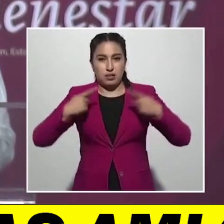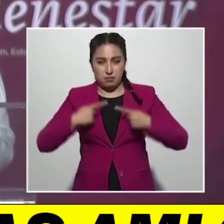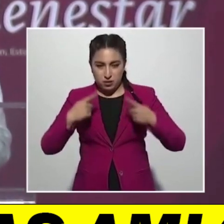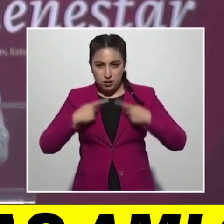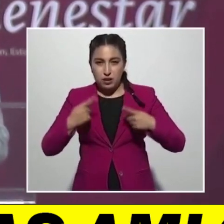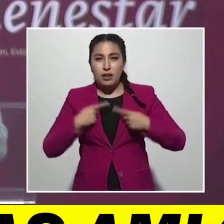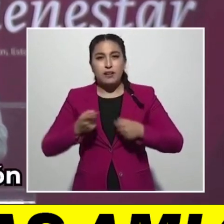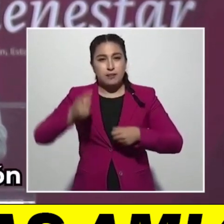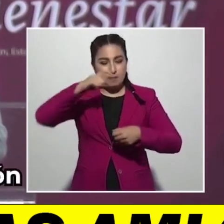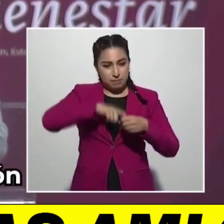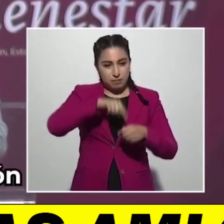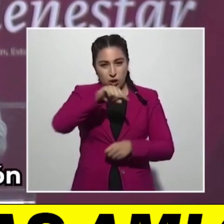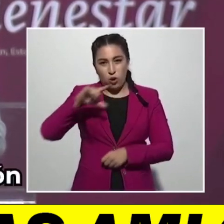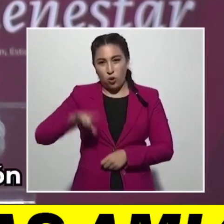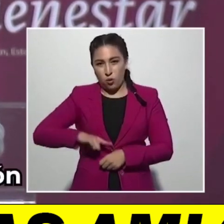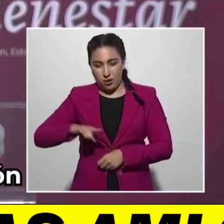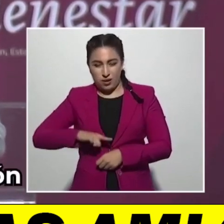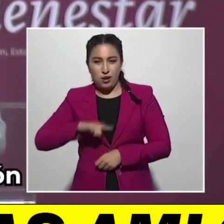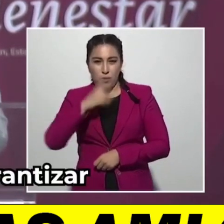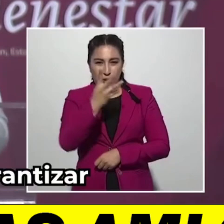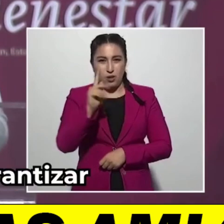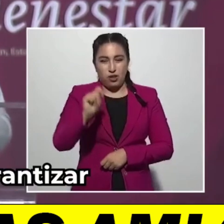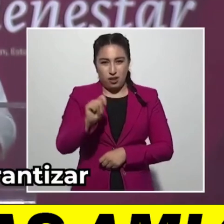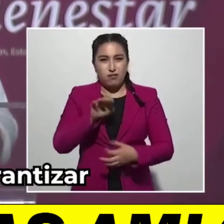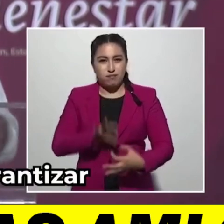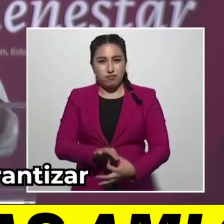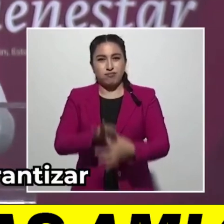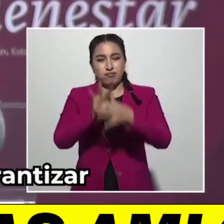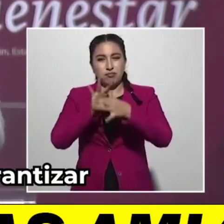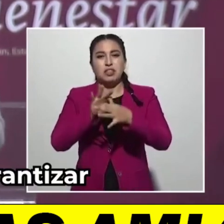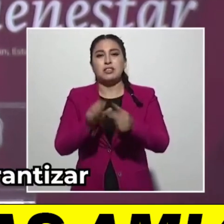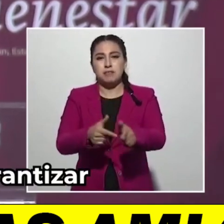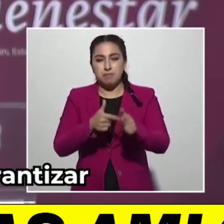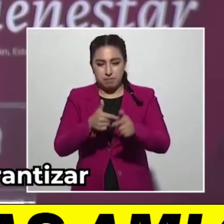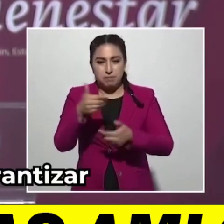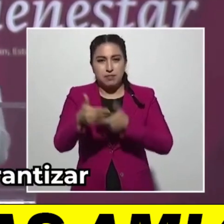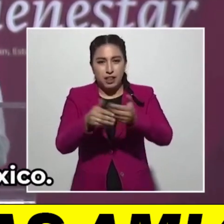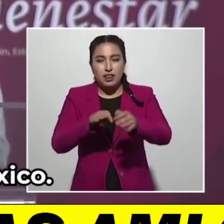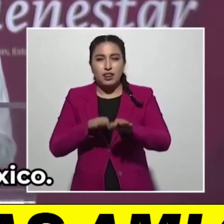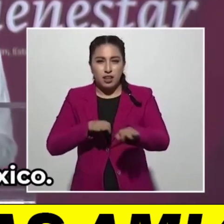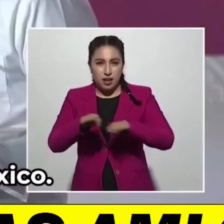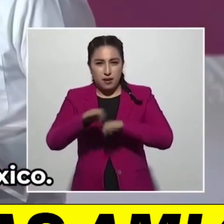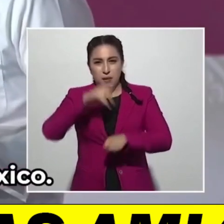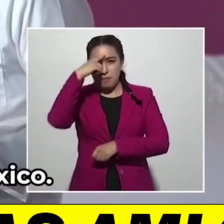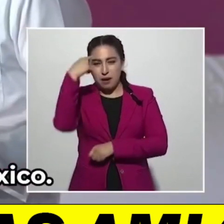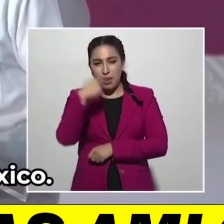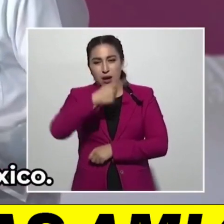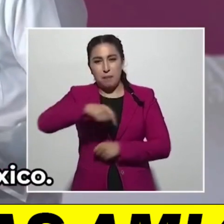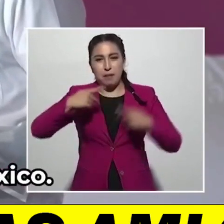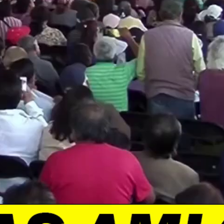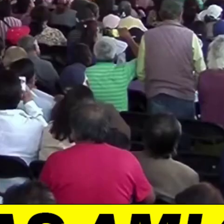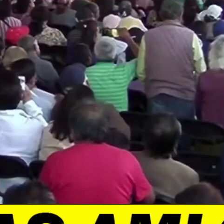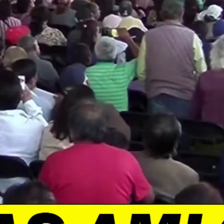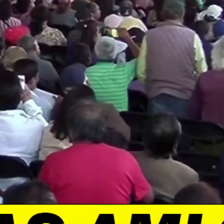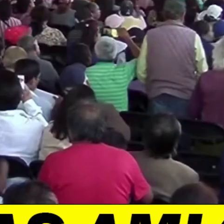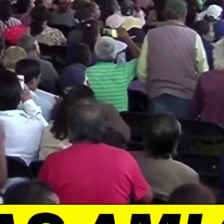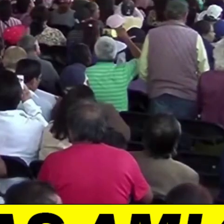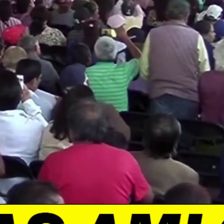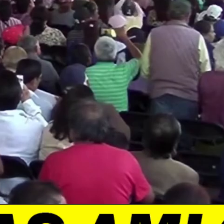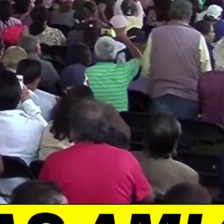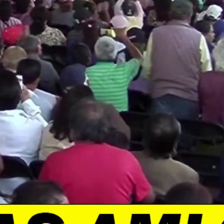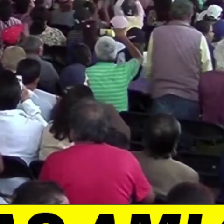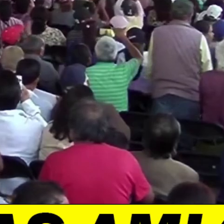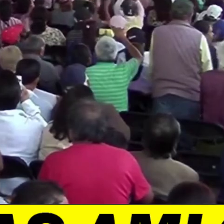parte del gobierno de la Cuarta Transformación, seguiremos trabajando para garantizar la felicidad del pueblo de México. Muchas